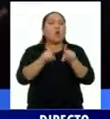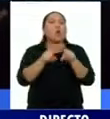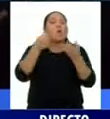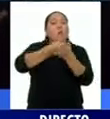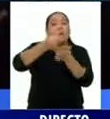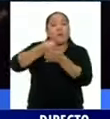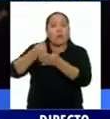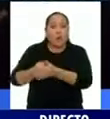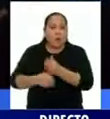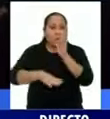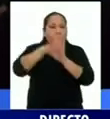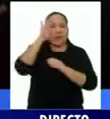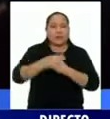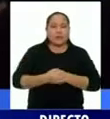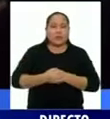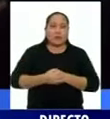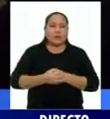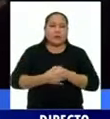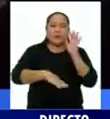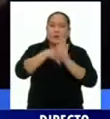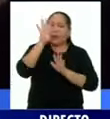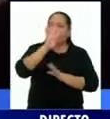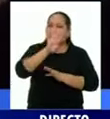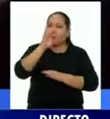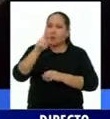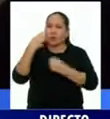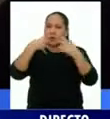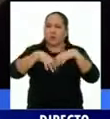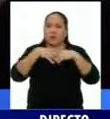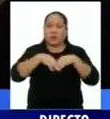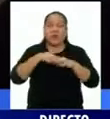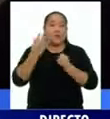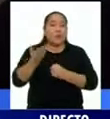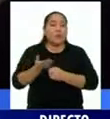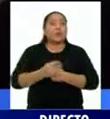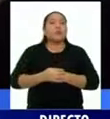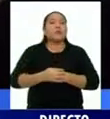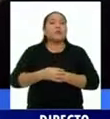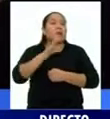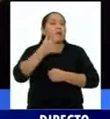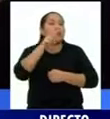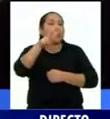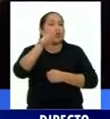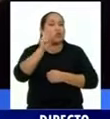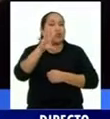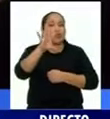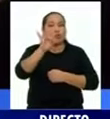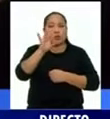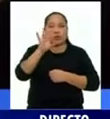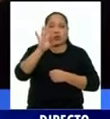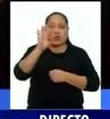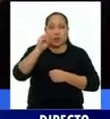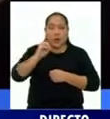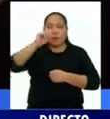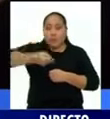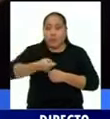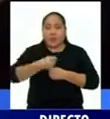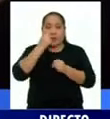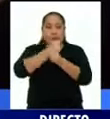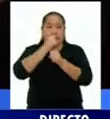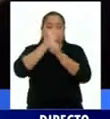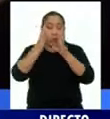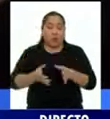subsidio, más de 41.000 empresas con casi 280.000 trabajadores involucrados,